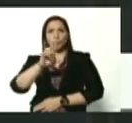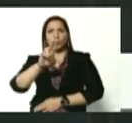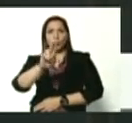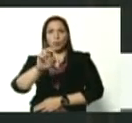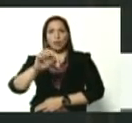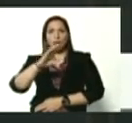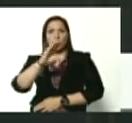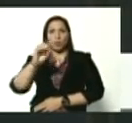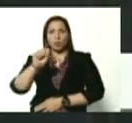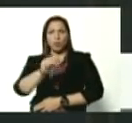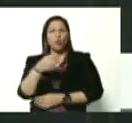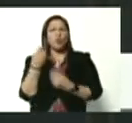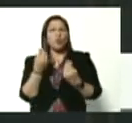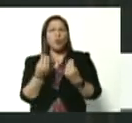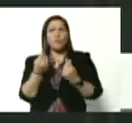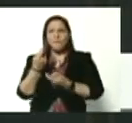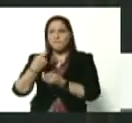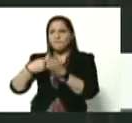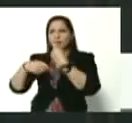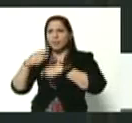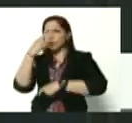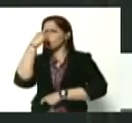nos vendieron a zamora